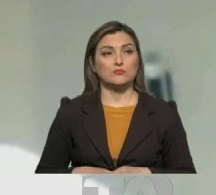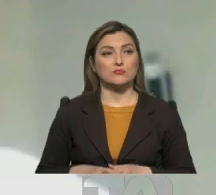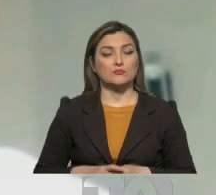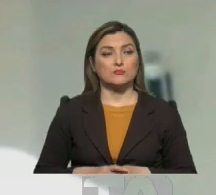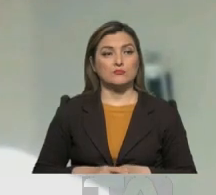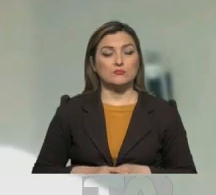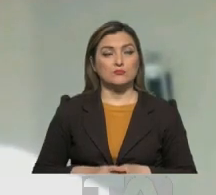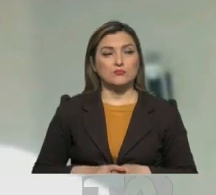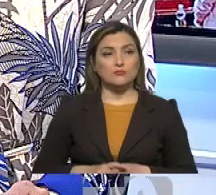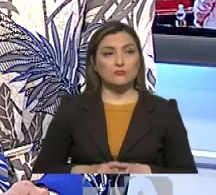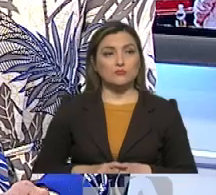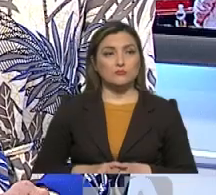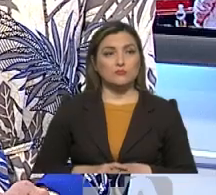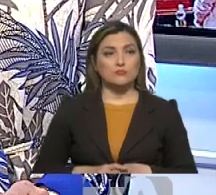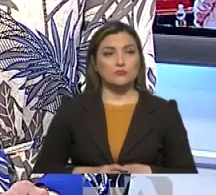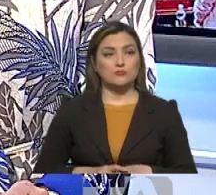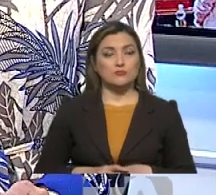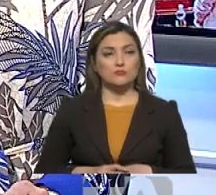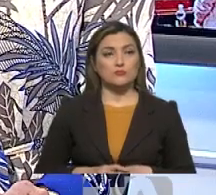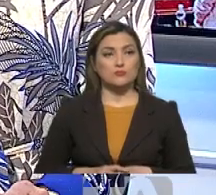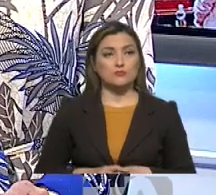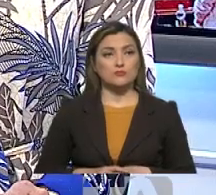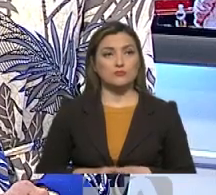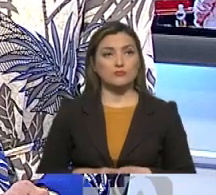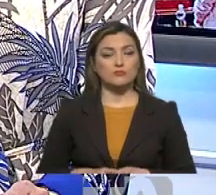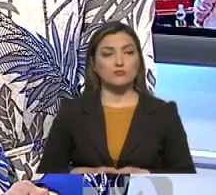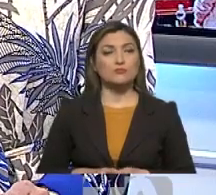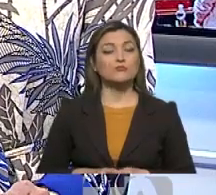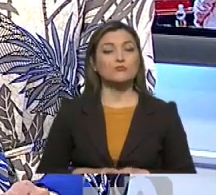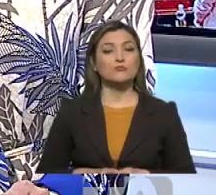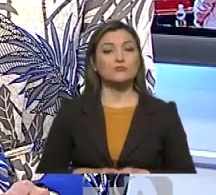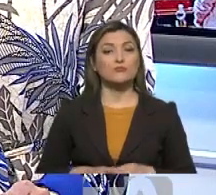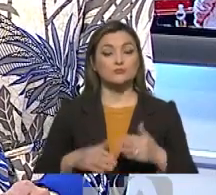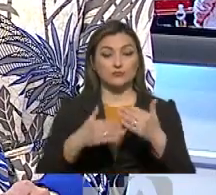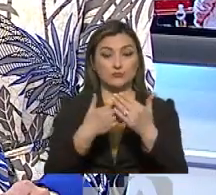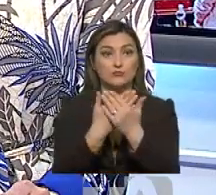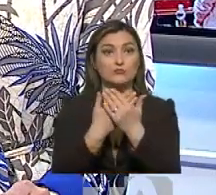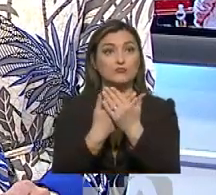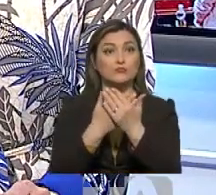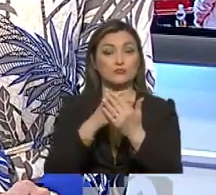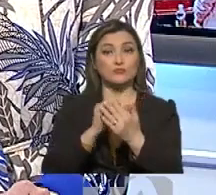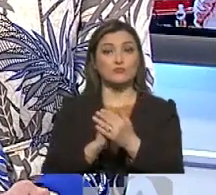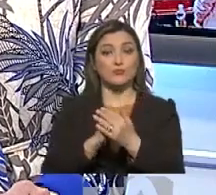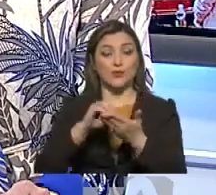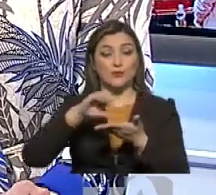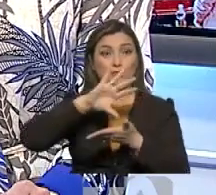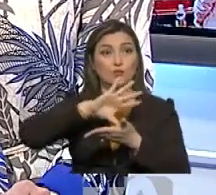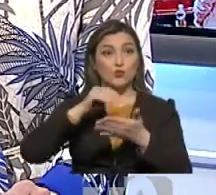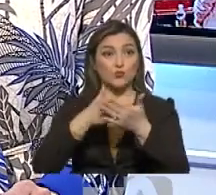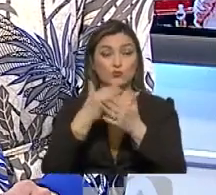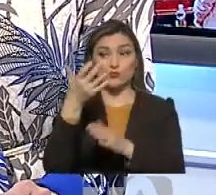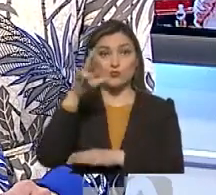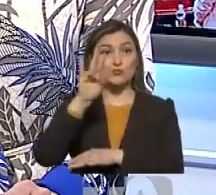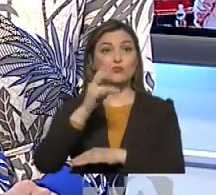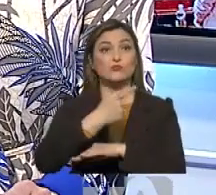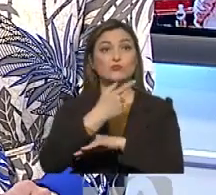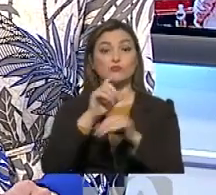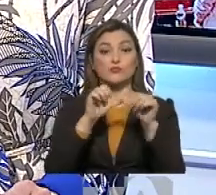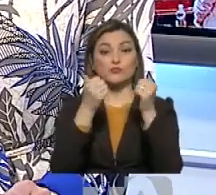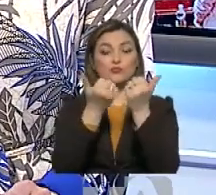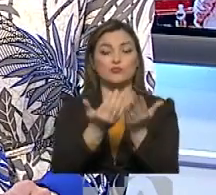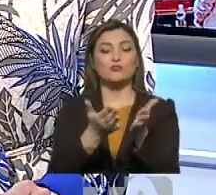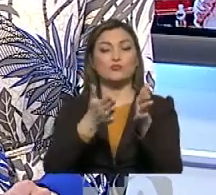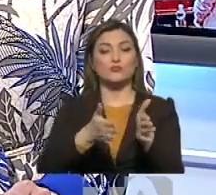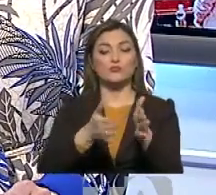24 horas a 17 días de que inició un nuevo periodo en el parlamento los asambleístas electos siguen en